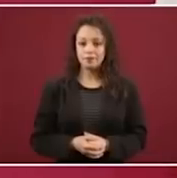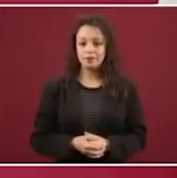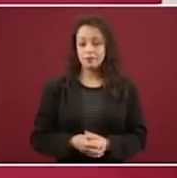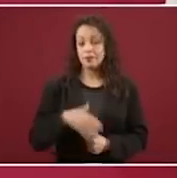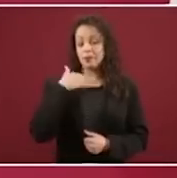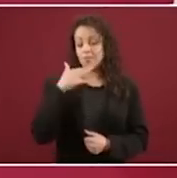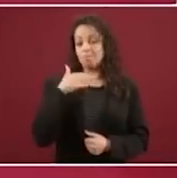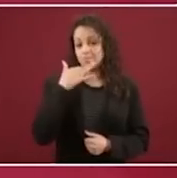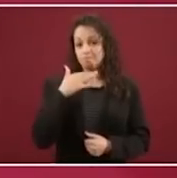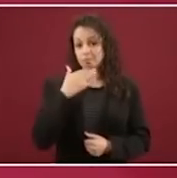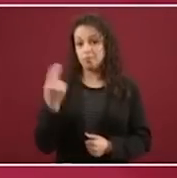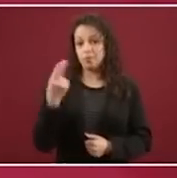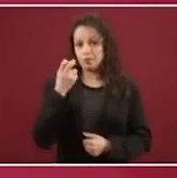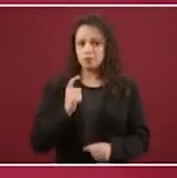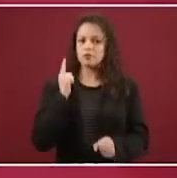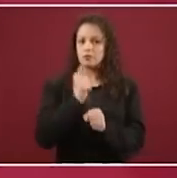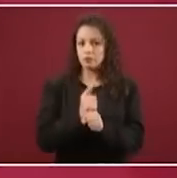Y hay que lamparearlos